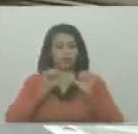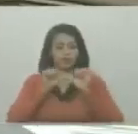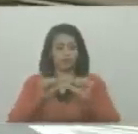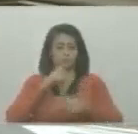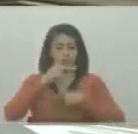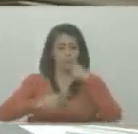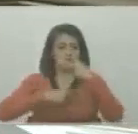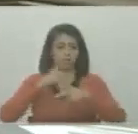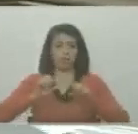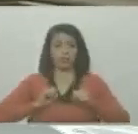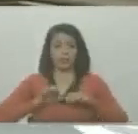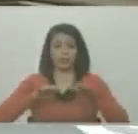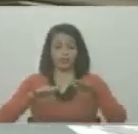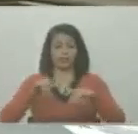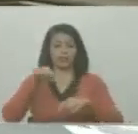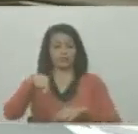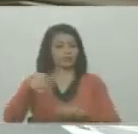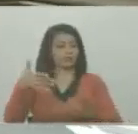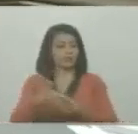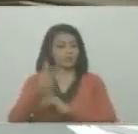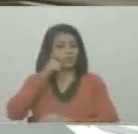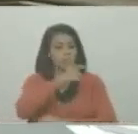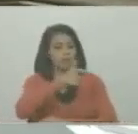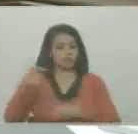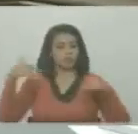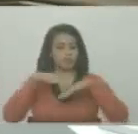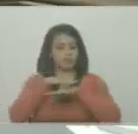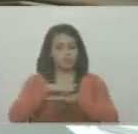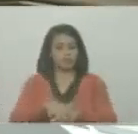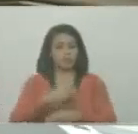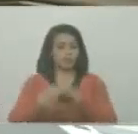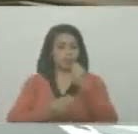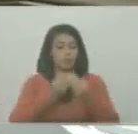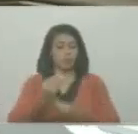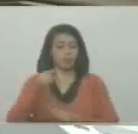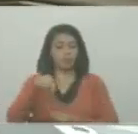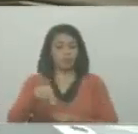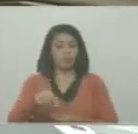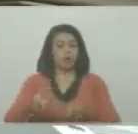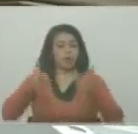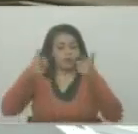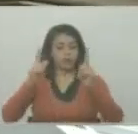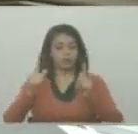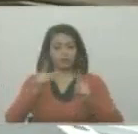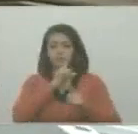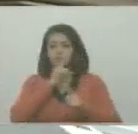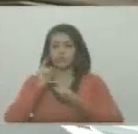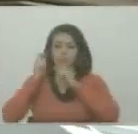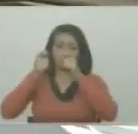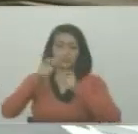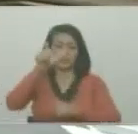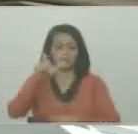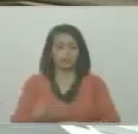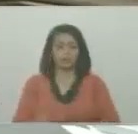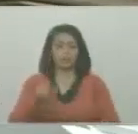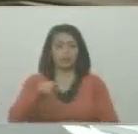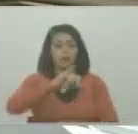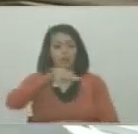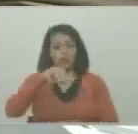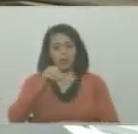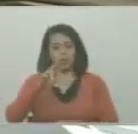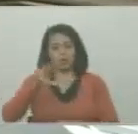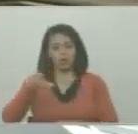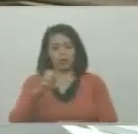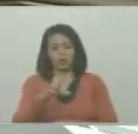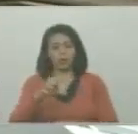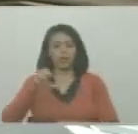de Política Exterior, Soberanía e Integración, mediante el cual autoriza el nombramiento del ciudadano Jorge